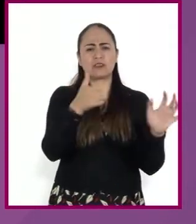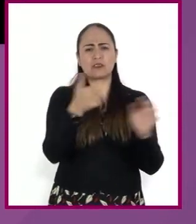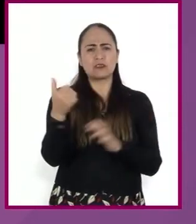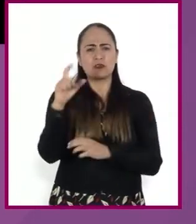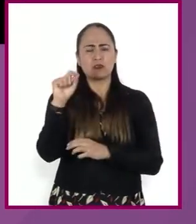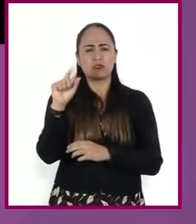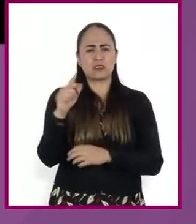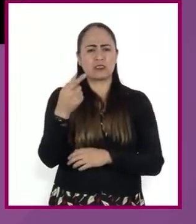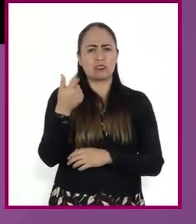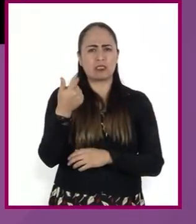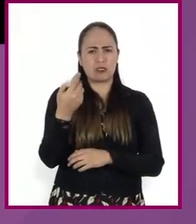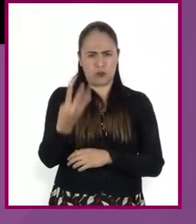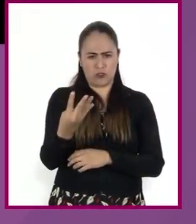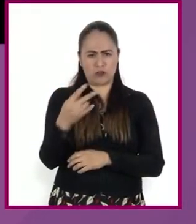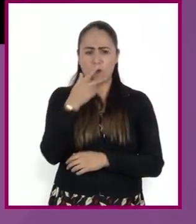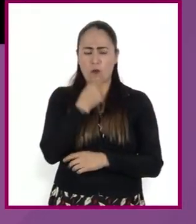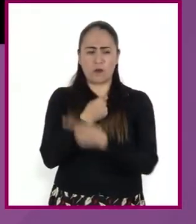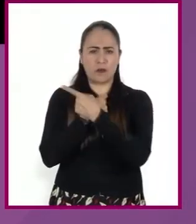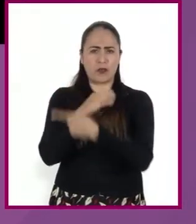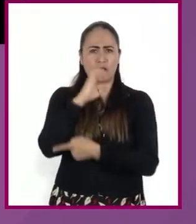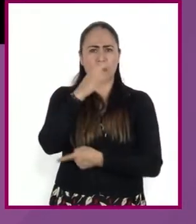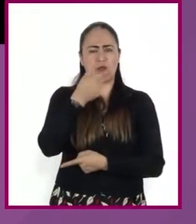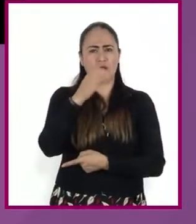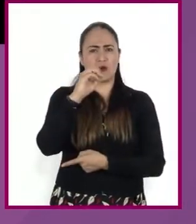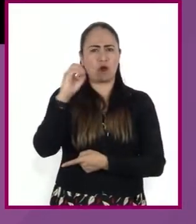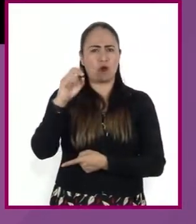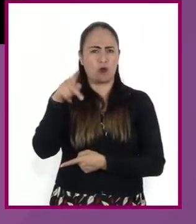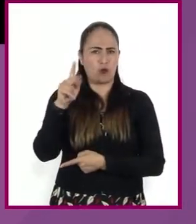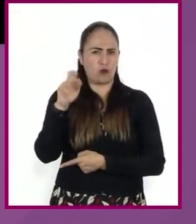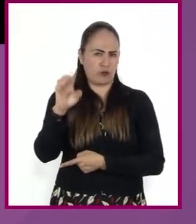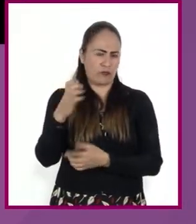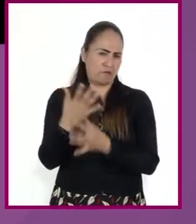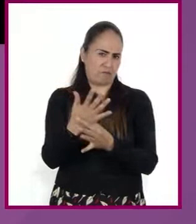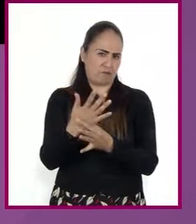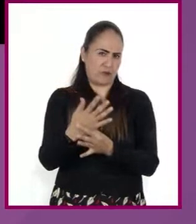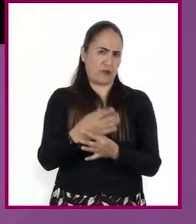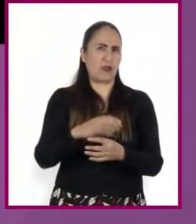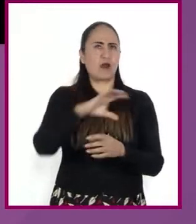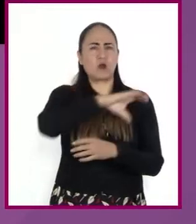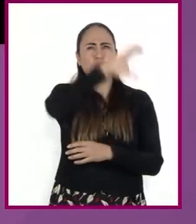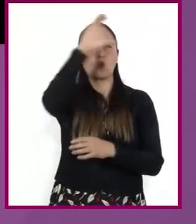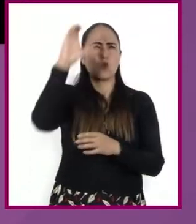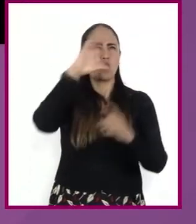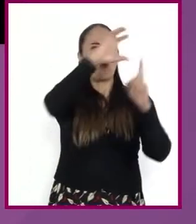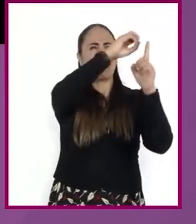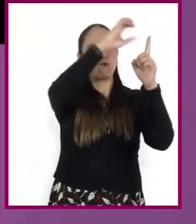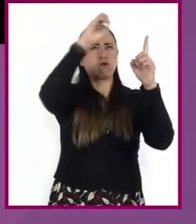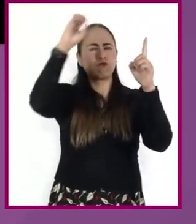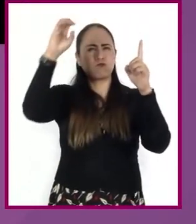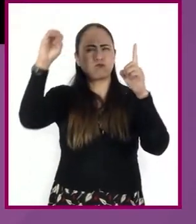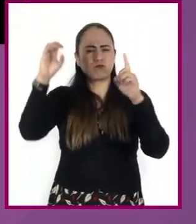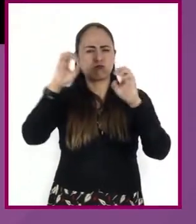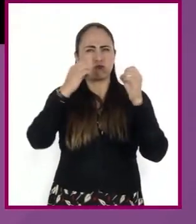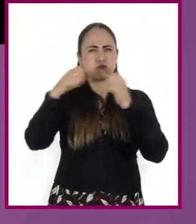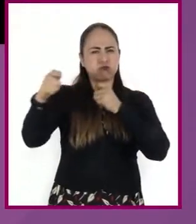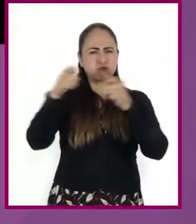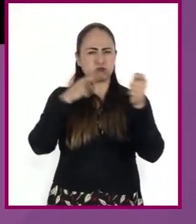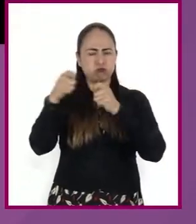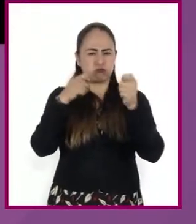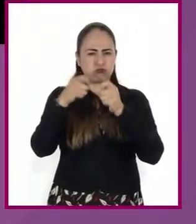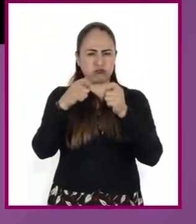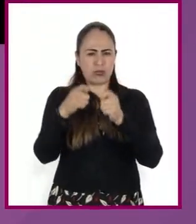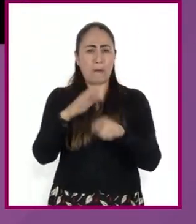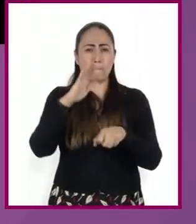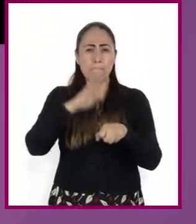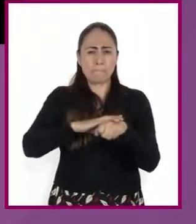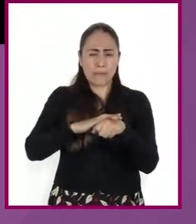inglés Robert Hooke sostuvo que los cuerpos celestes tenían una fuerza que los dirigía hacia su centro y que la atracción era más fuerte cuanto